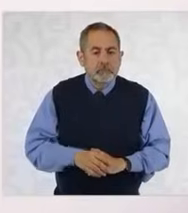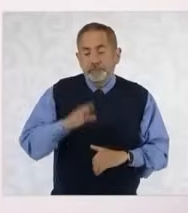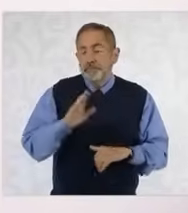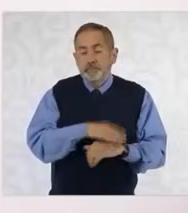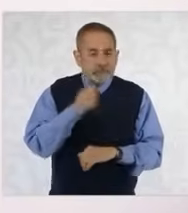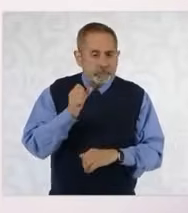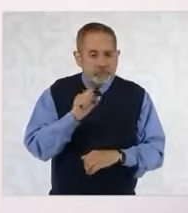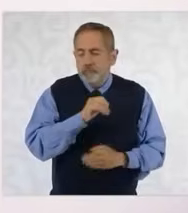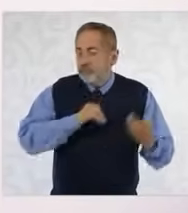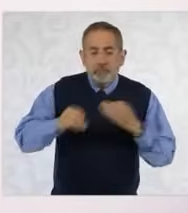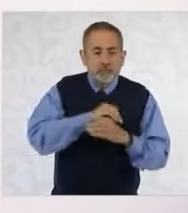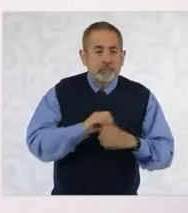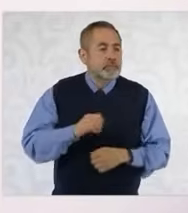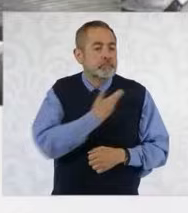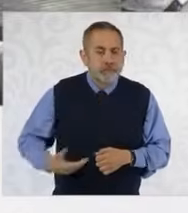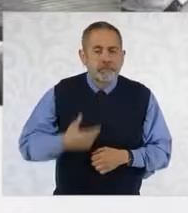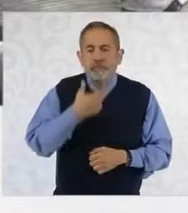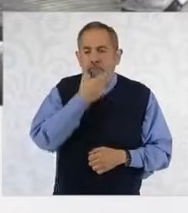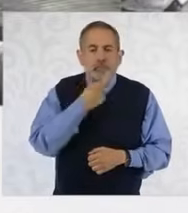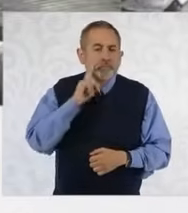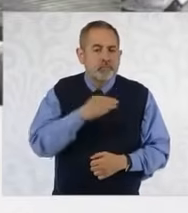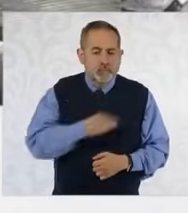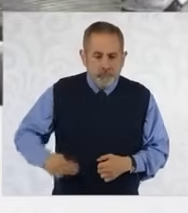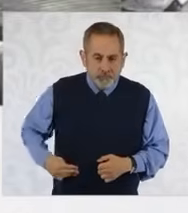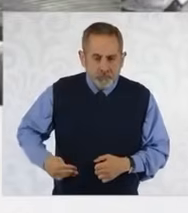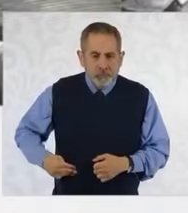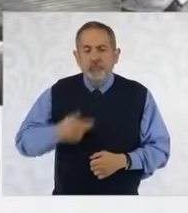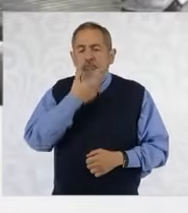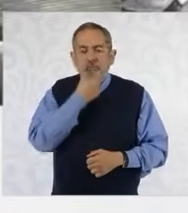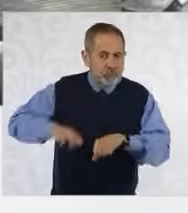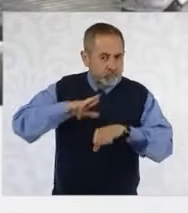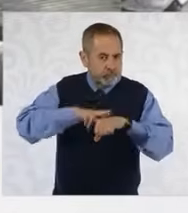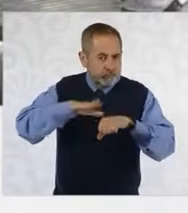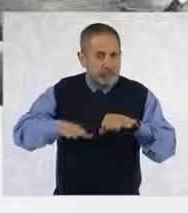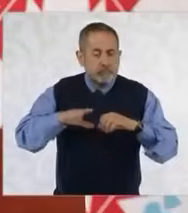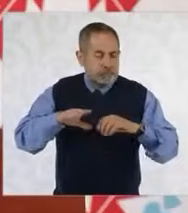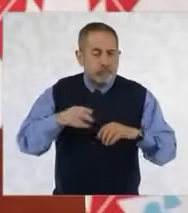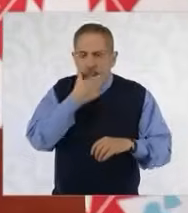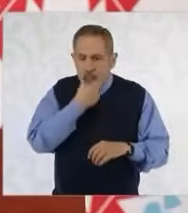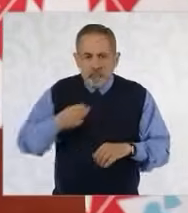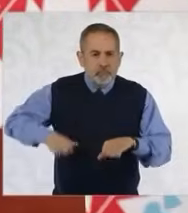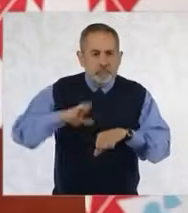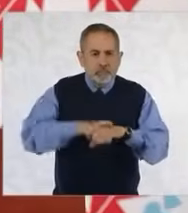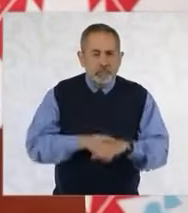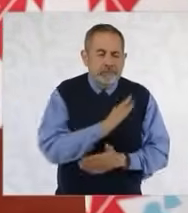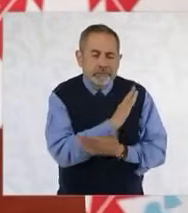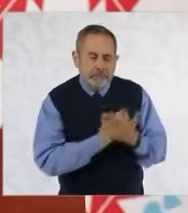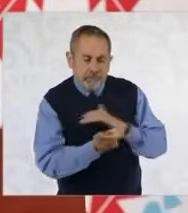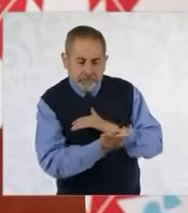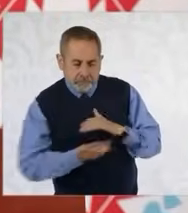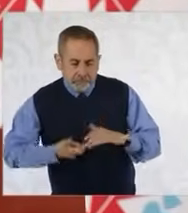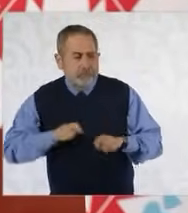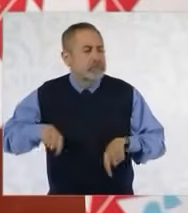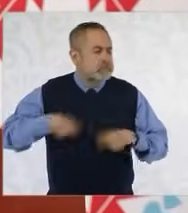A todos los presidentes y presidentas municipales, a los y las gobernadoras. No van a regresar los moches en